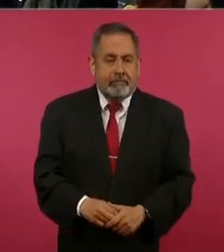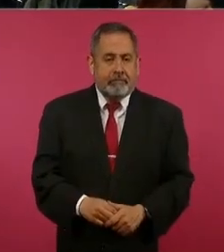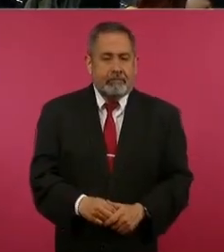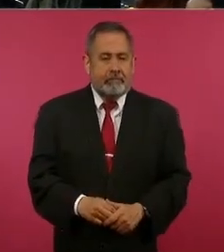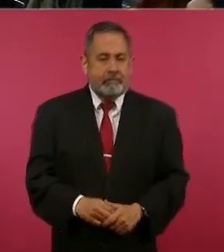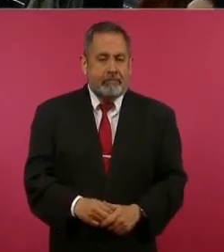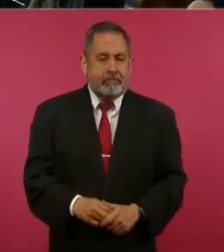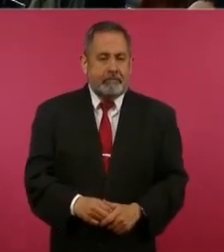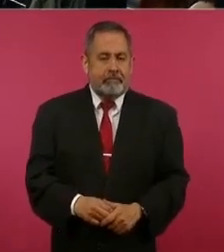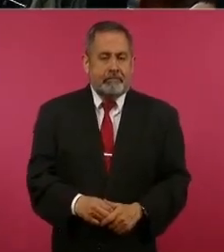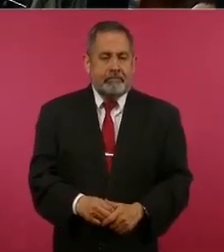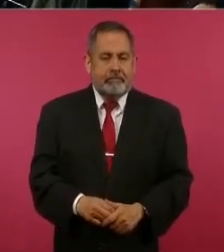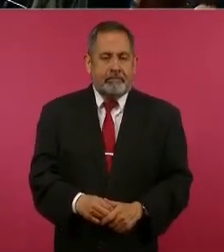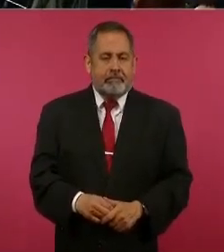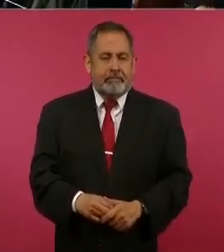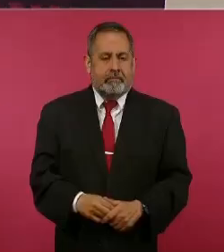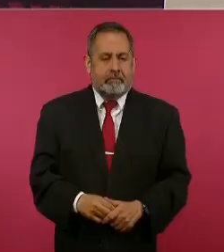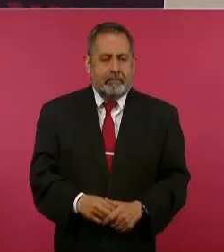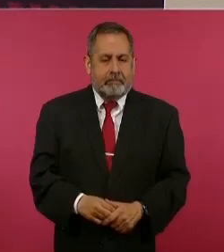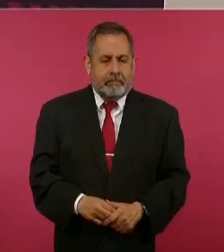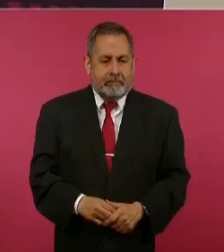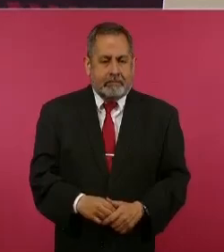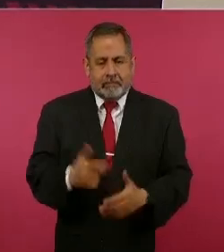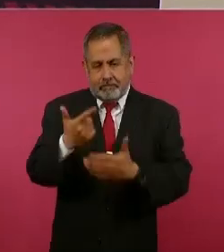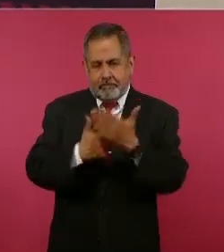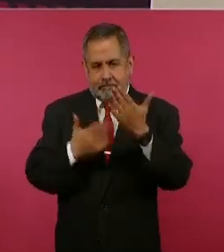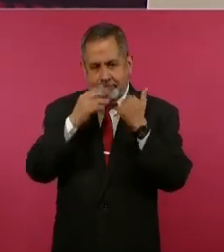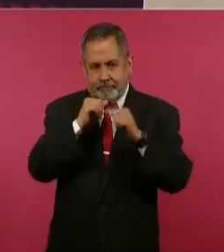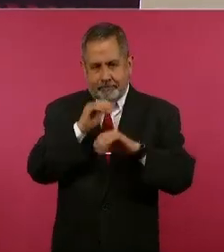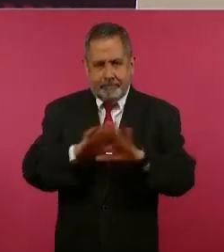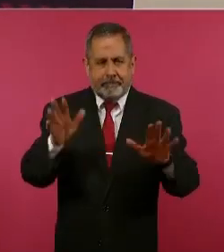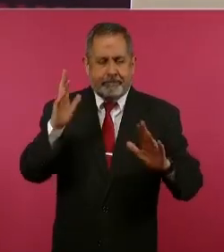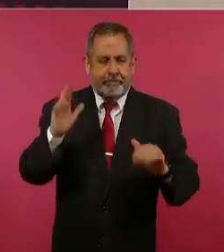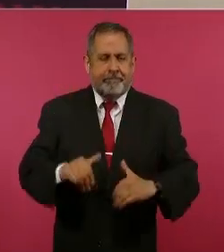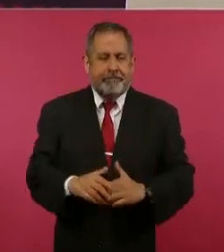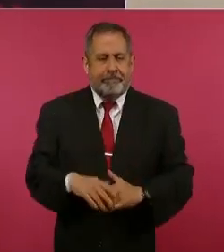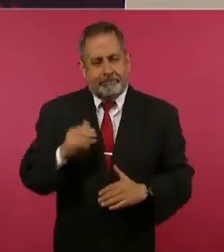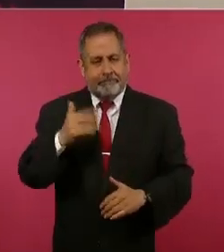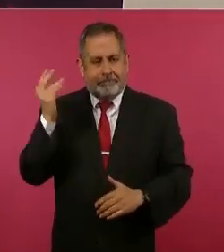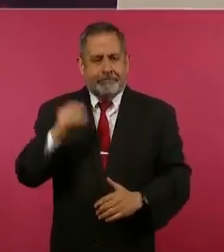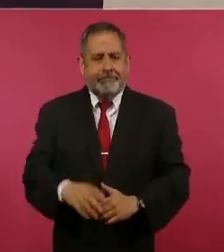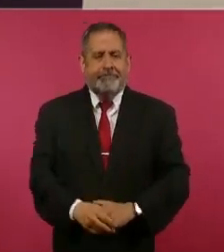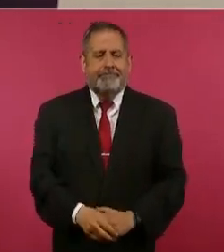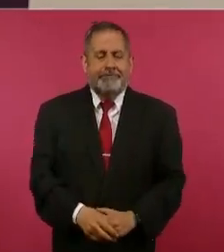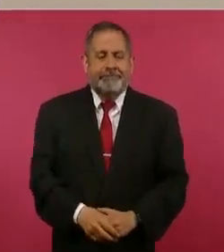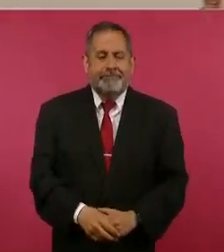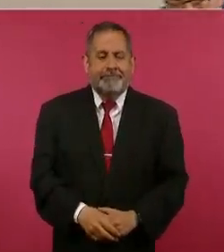Ya no hay lista, sin lista. Vámonos.